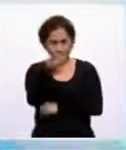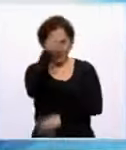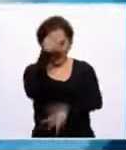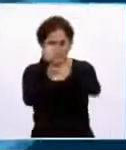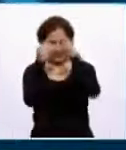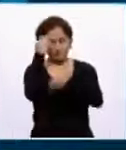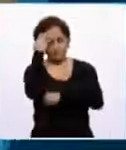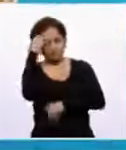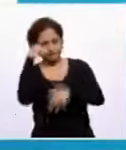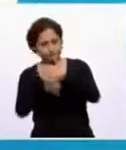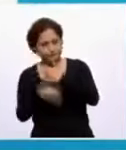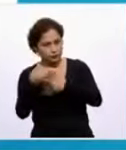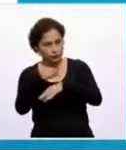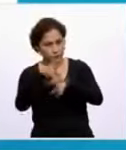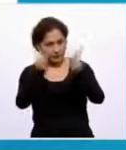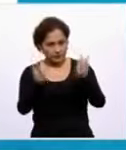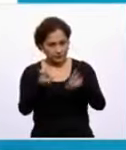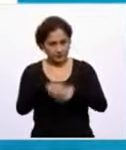ti.